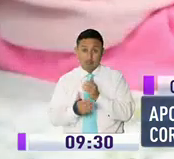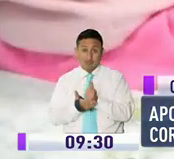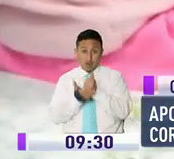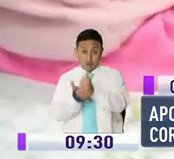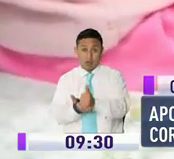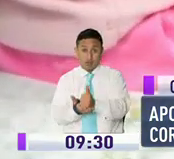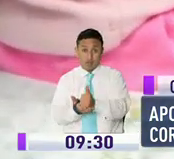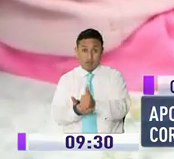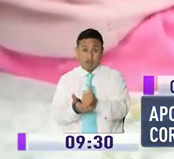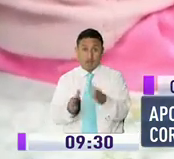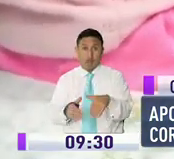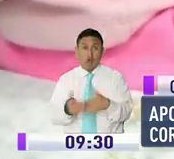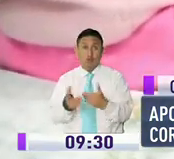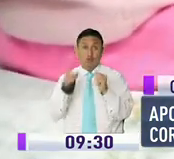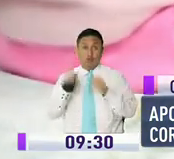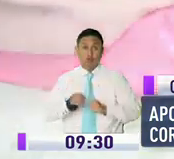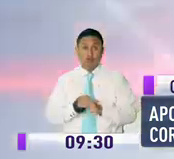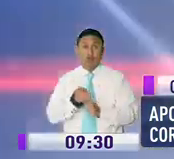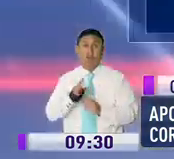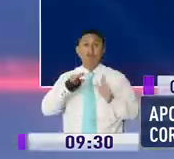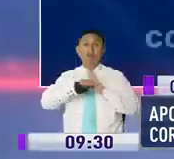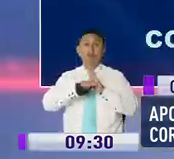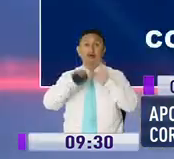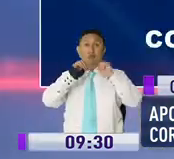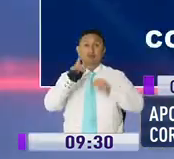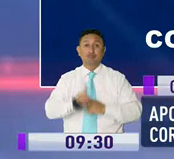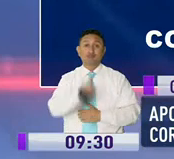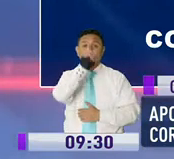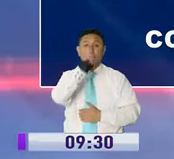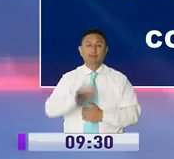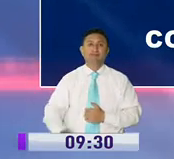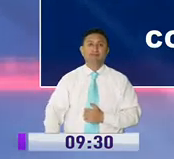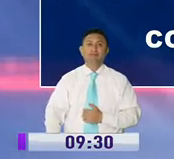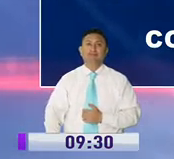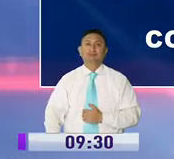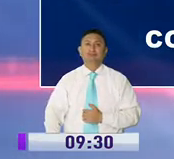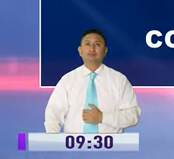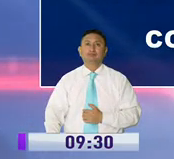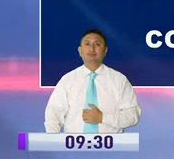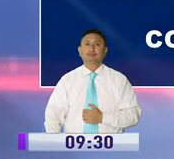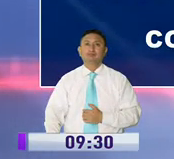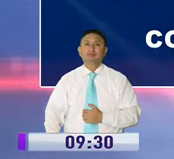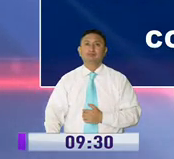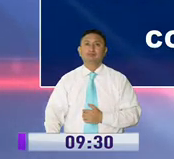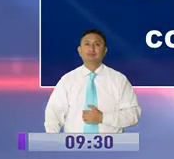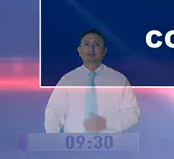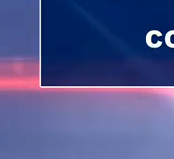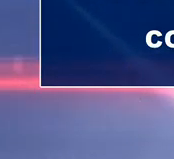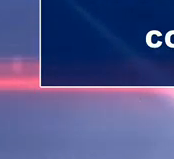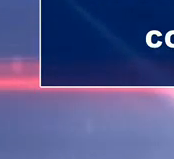casa hogar, lo puede hacer a través de la cuenta corriente de Produbanco